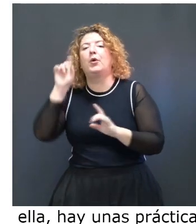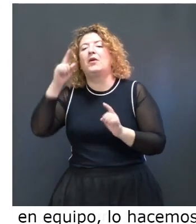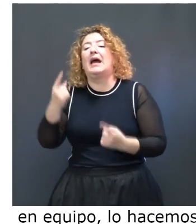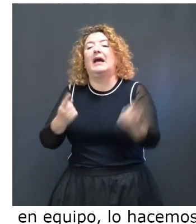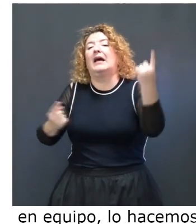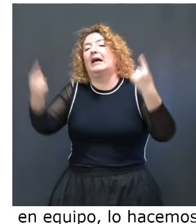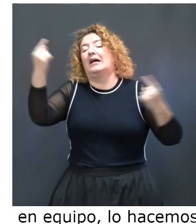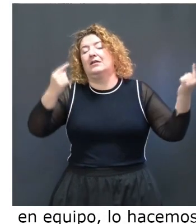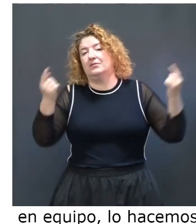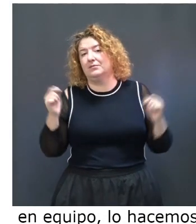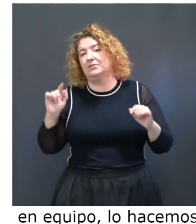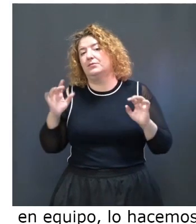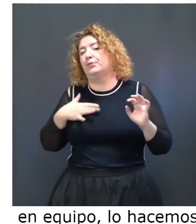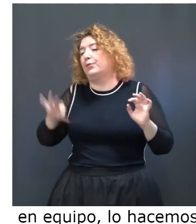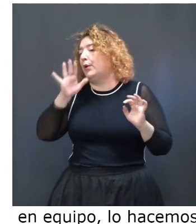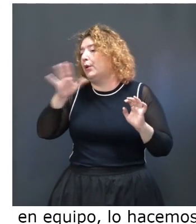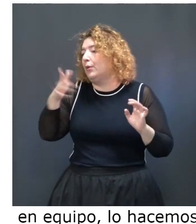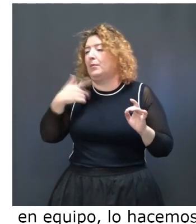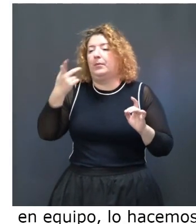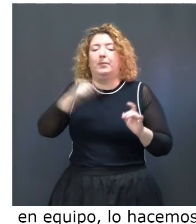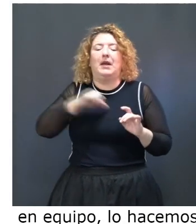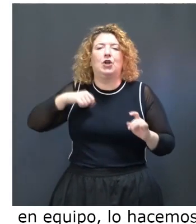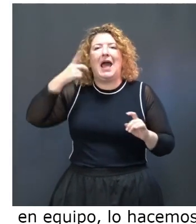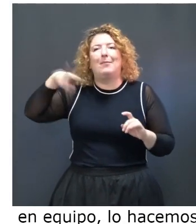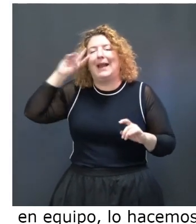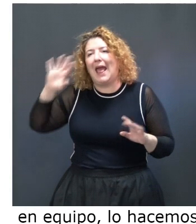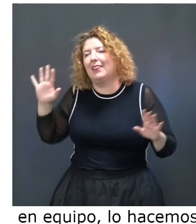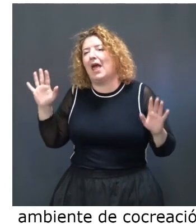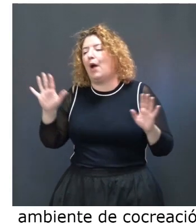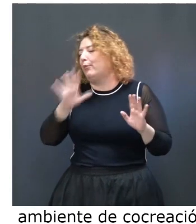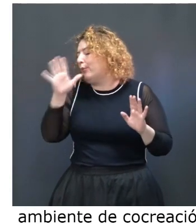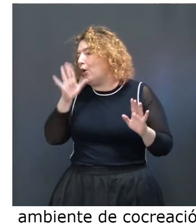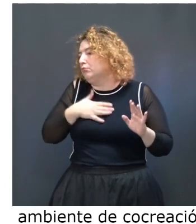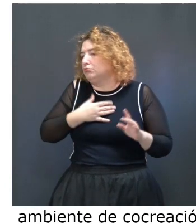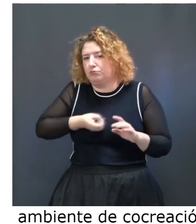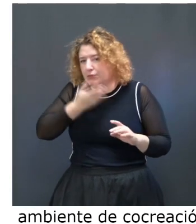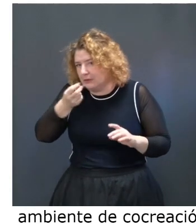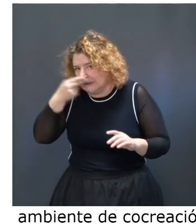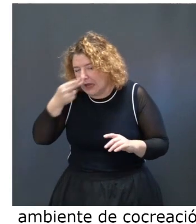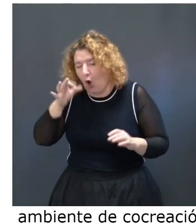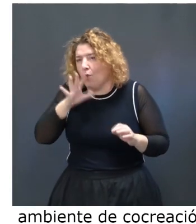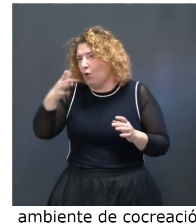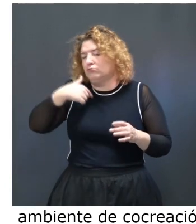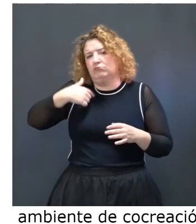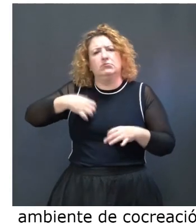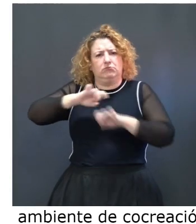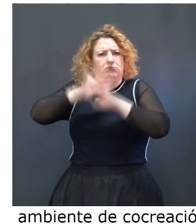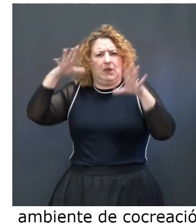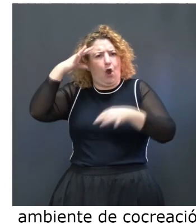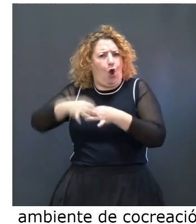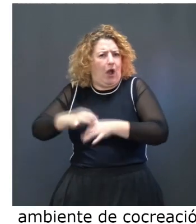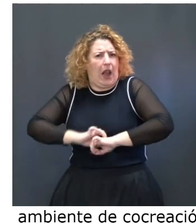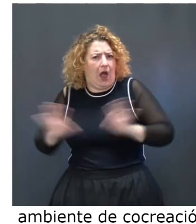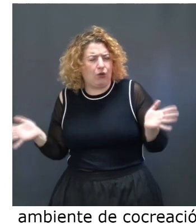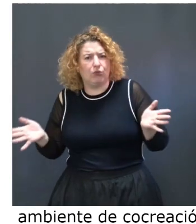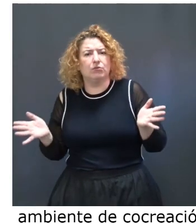que por su propia trayectoria personal o por sus intereses o por su convencimiento promueven y hacen, pero